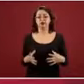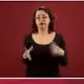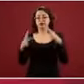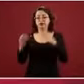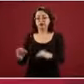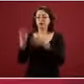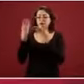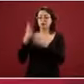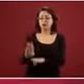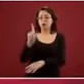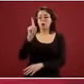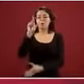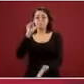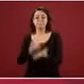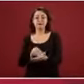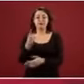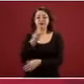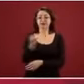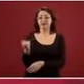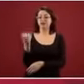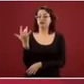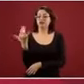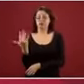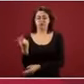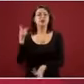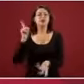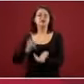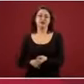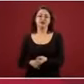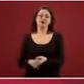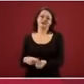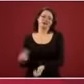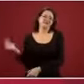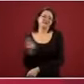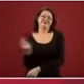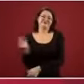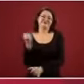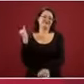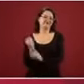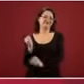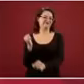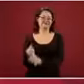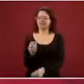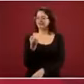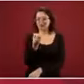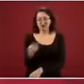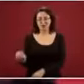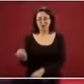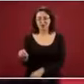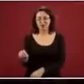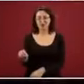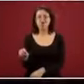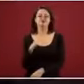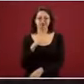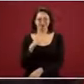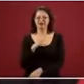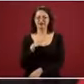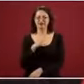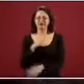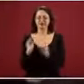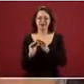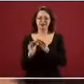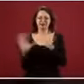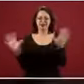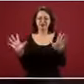sucursales bancarias van a tener, desde luego, internet. No solo la sucursal, sino